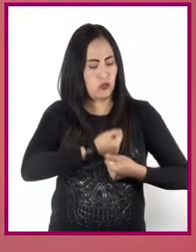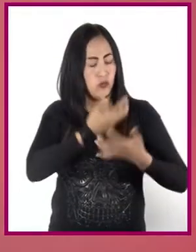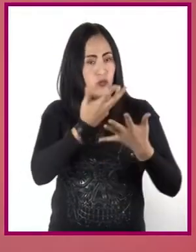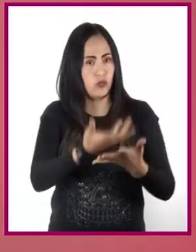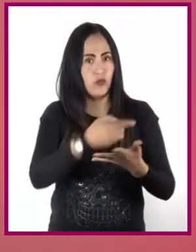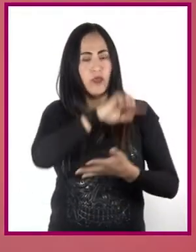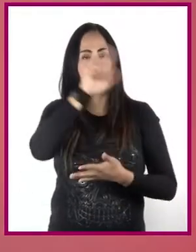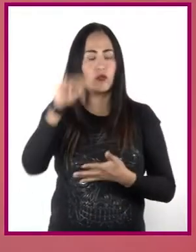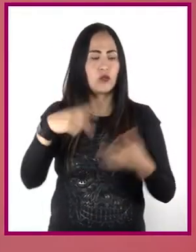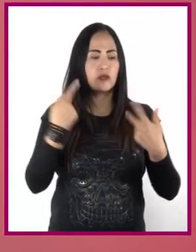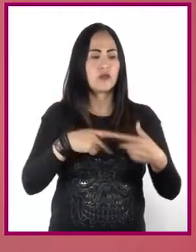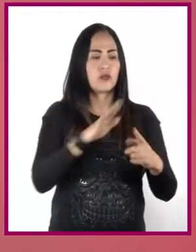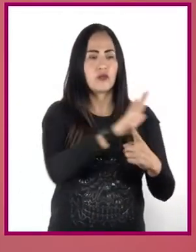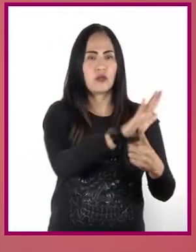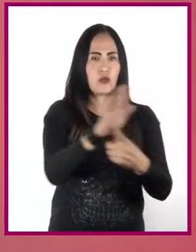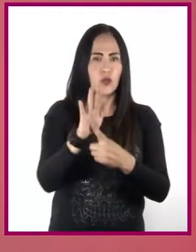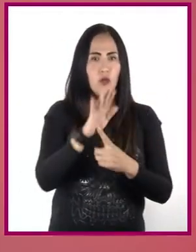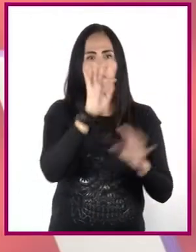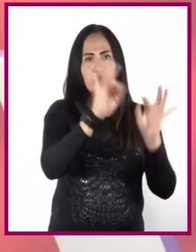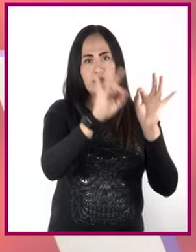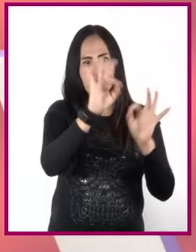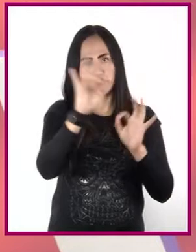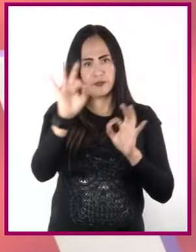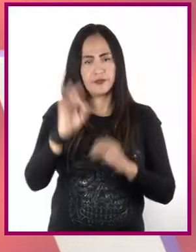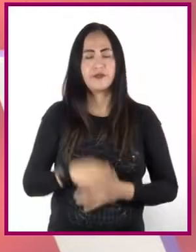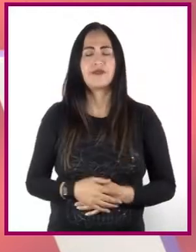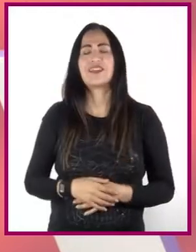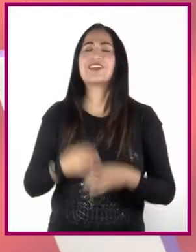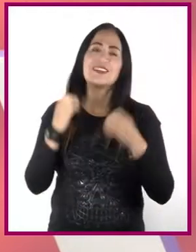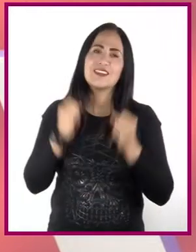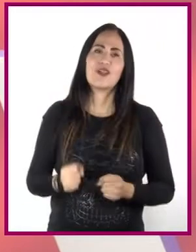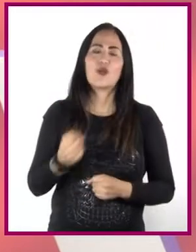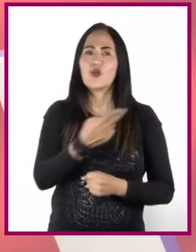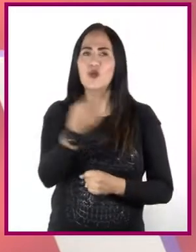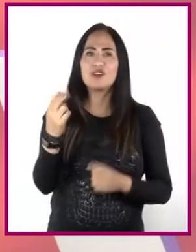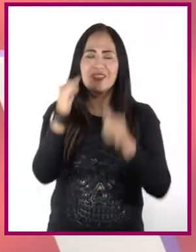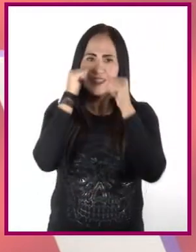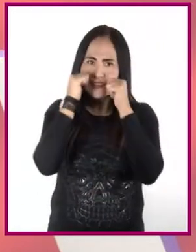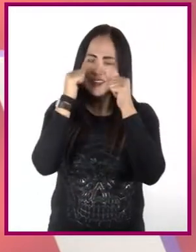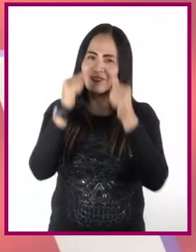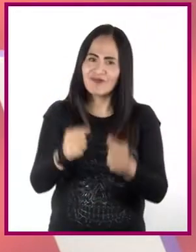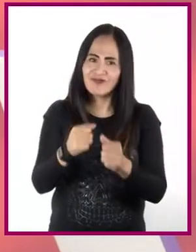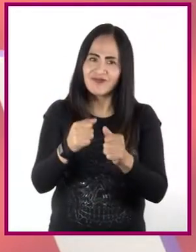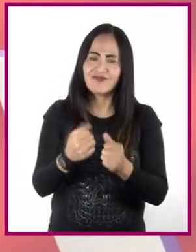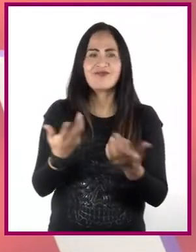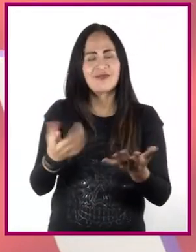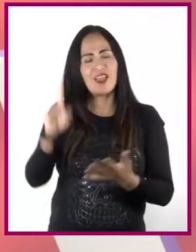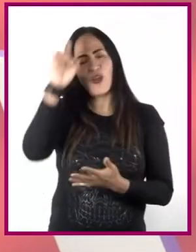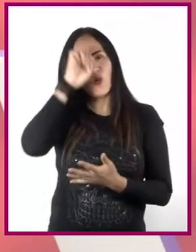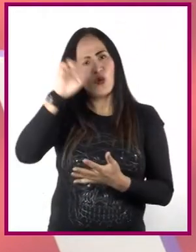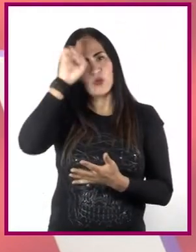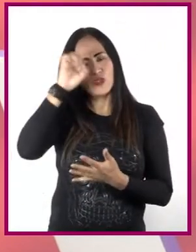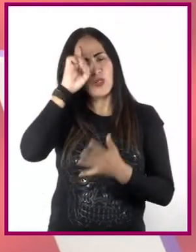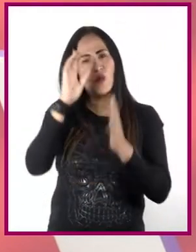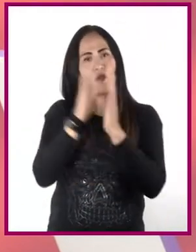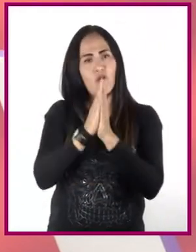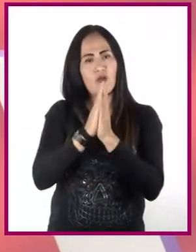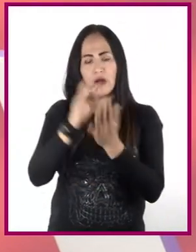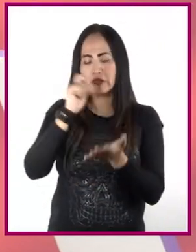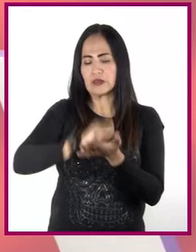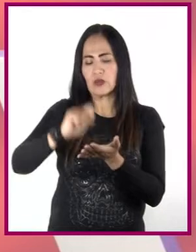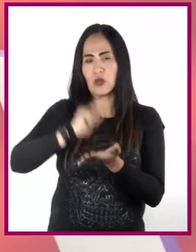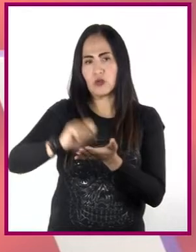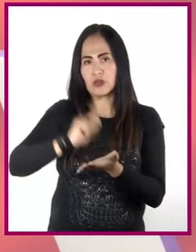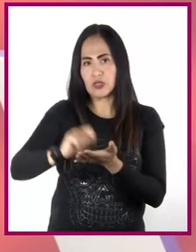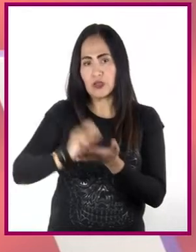deseado. Estamos seguros de que pondrán mucha atención y, como siempre les sugiero, tomar notas en caso de